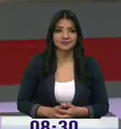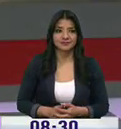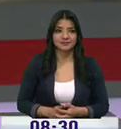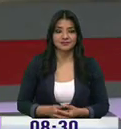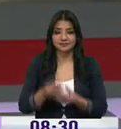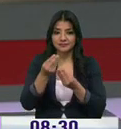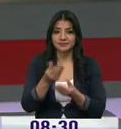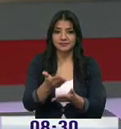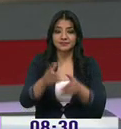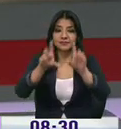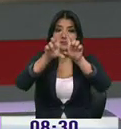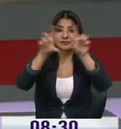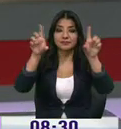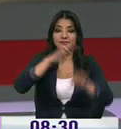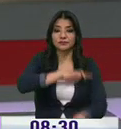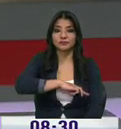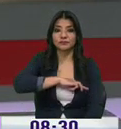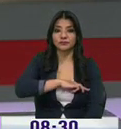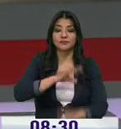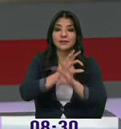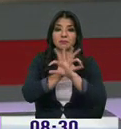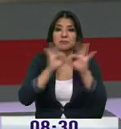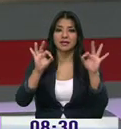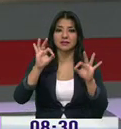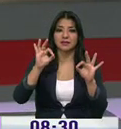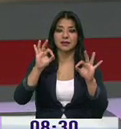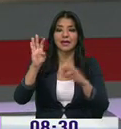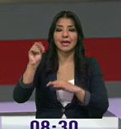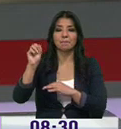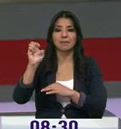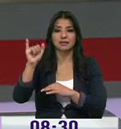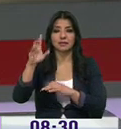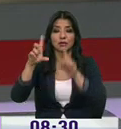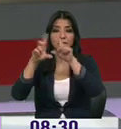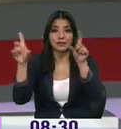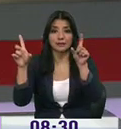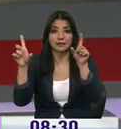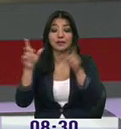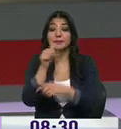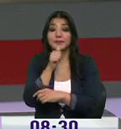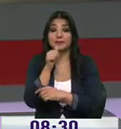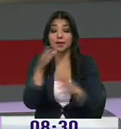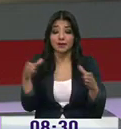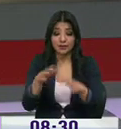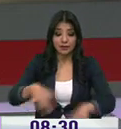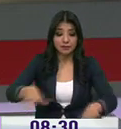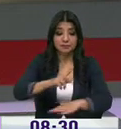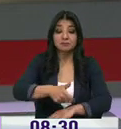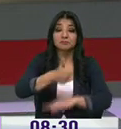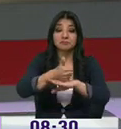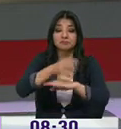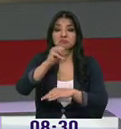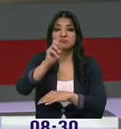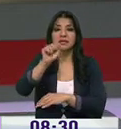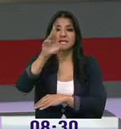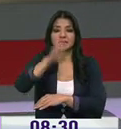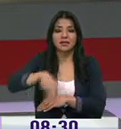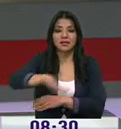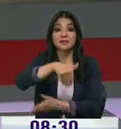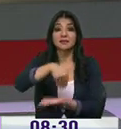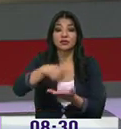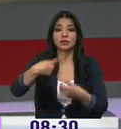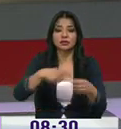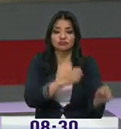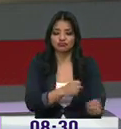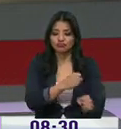que la empresa Metropolitana de Aseo, en conjunto con la empresa privada, realizaron una minga para limpiar la plaza de la iglesia La Merced del centro de Quito. El